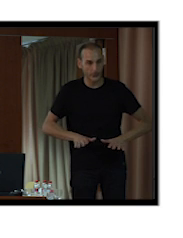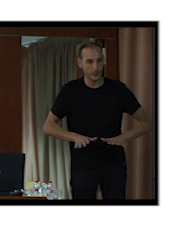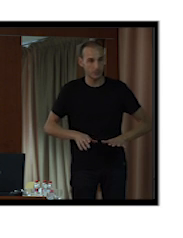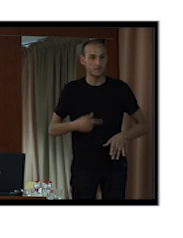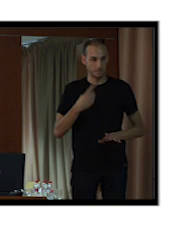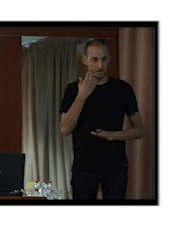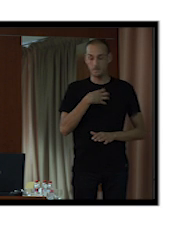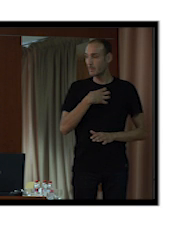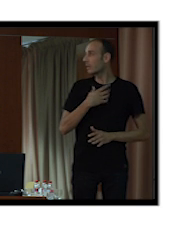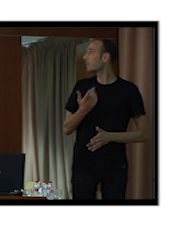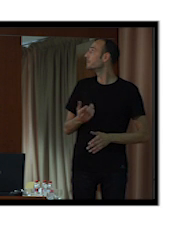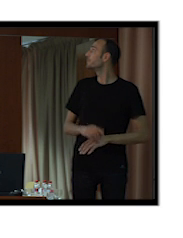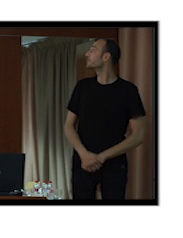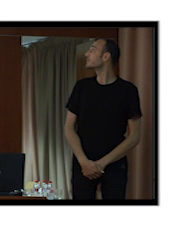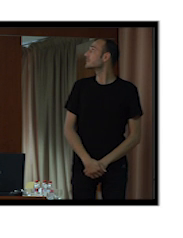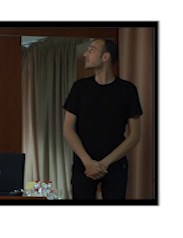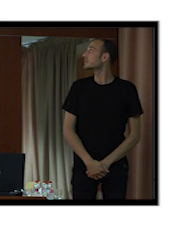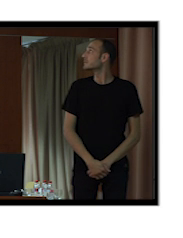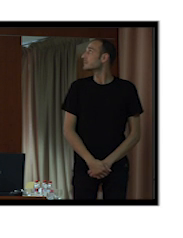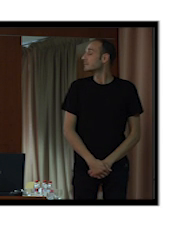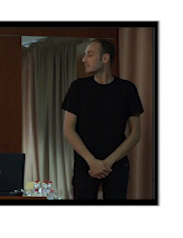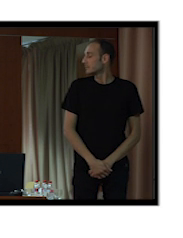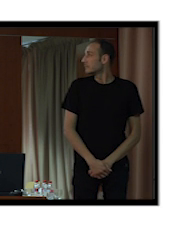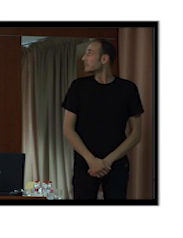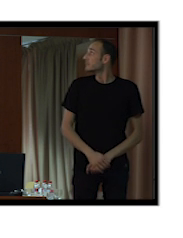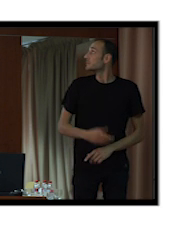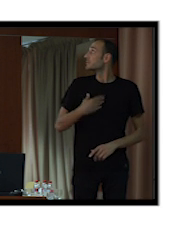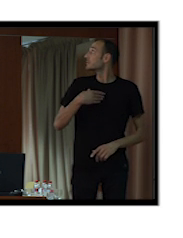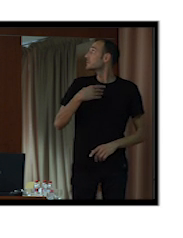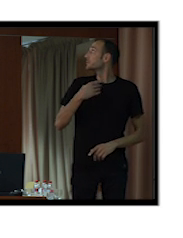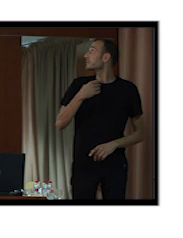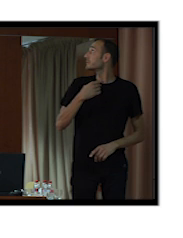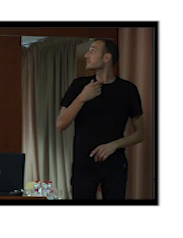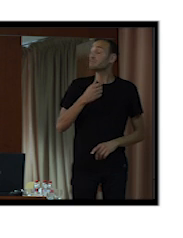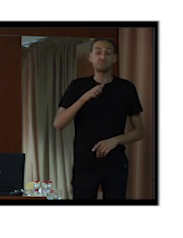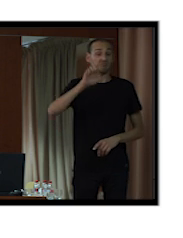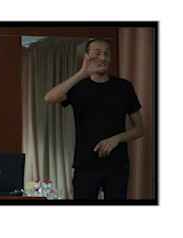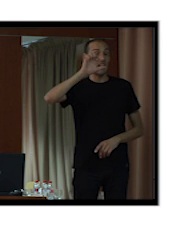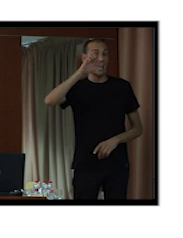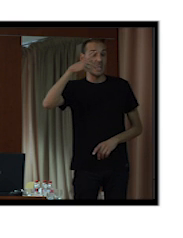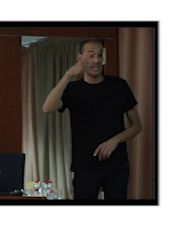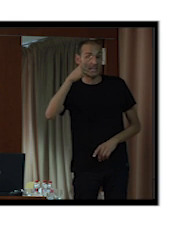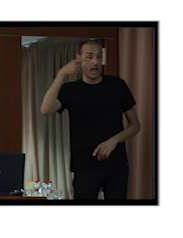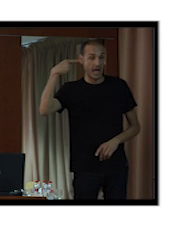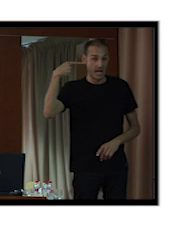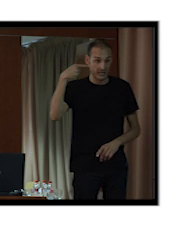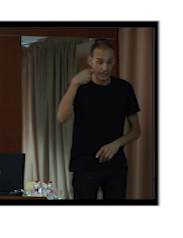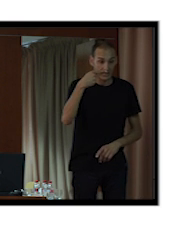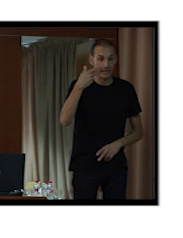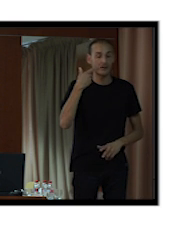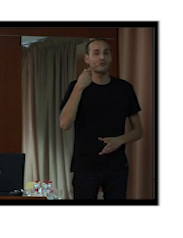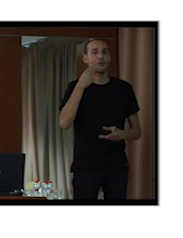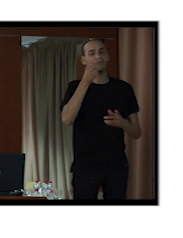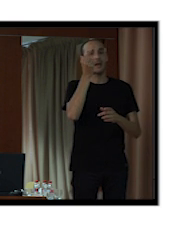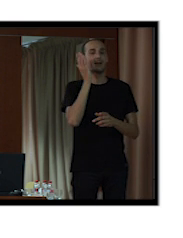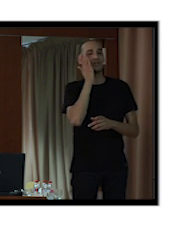Bueno, la poligrafía cardiorrespiratoria supongo que alguno la habréis oído porque se hace en casa, no mide variables puramente del sueño, sino que